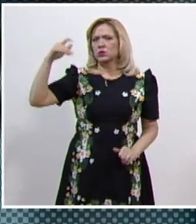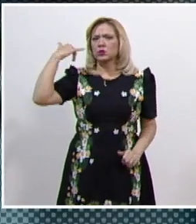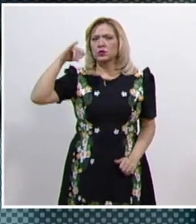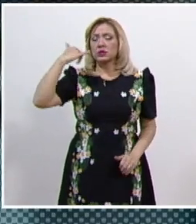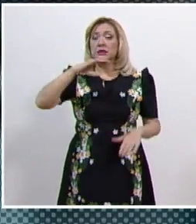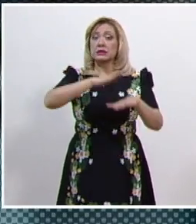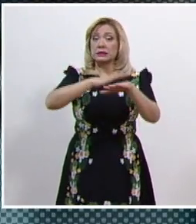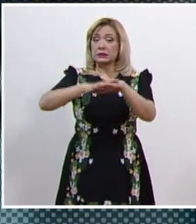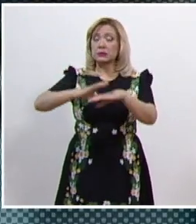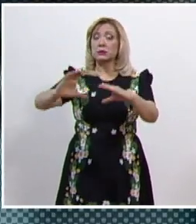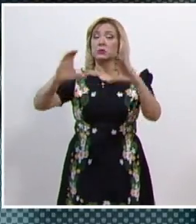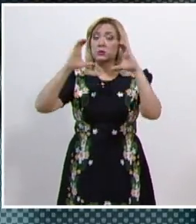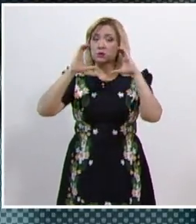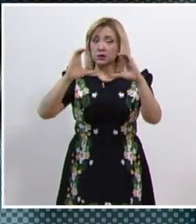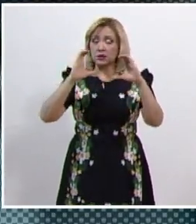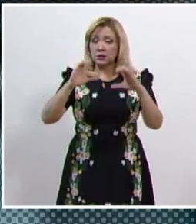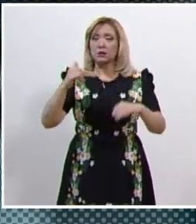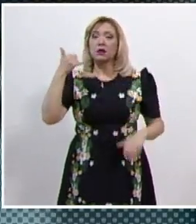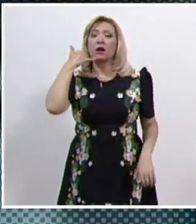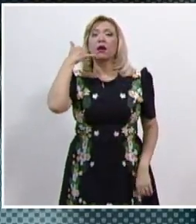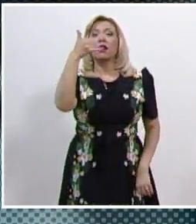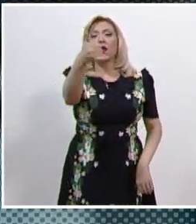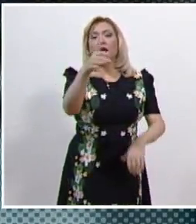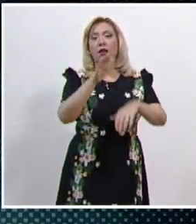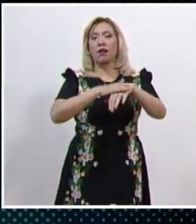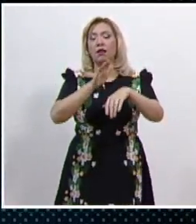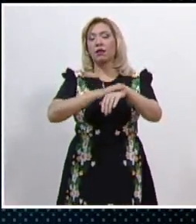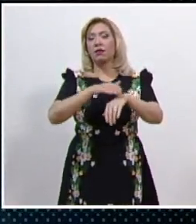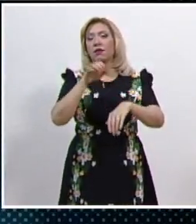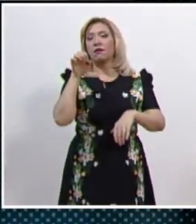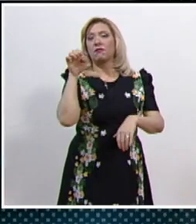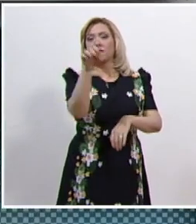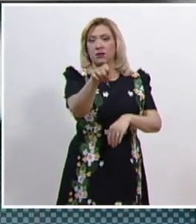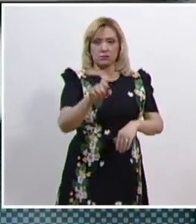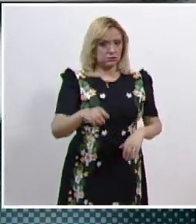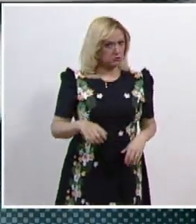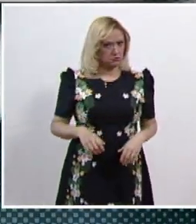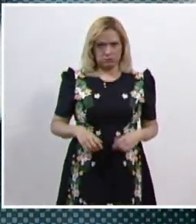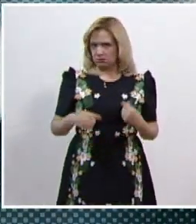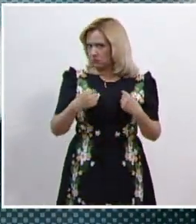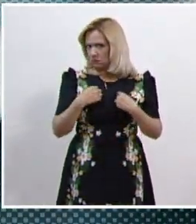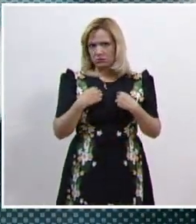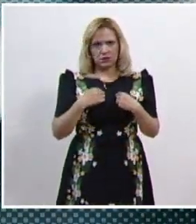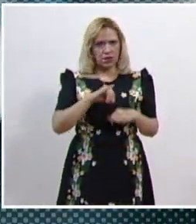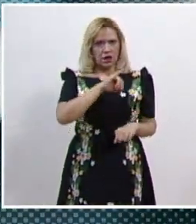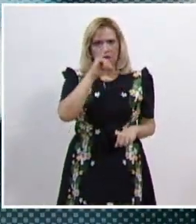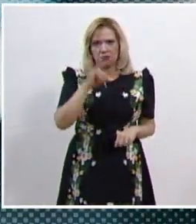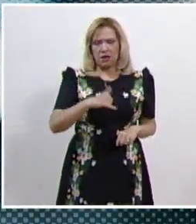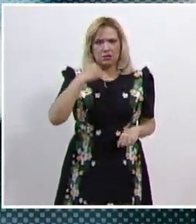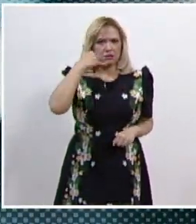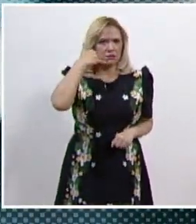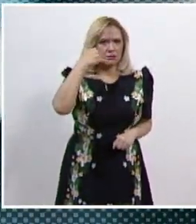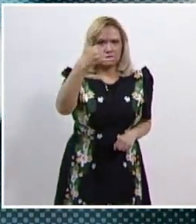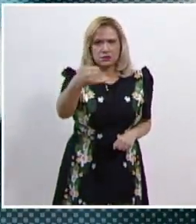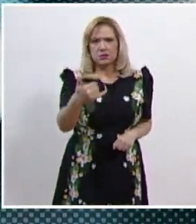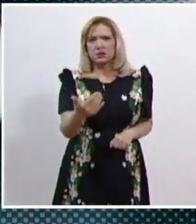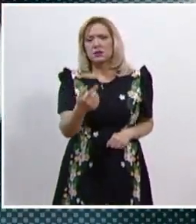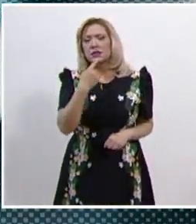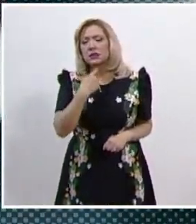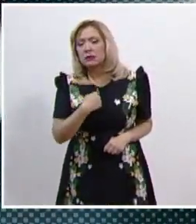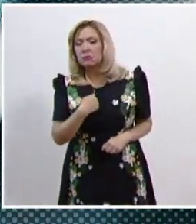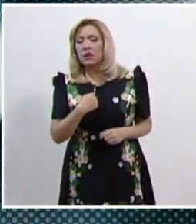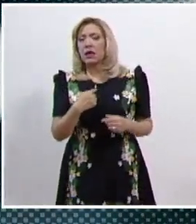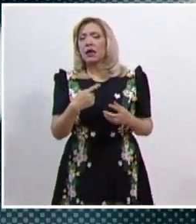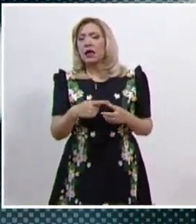sobre llamadas a nombre de la institución que intentan extorsionar, y recuerda que personal del tribunal no solicita información